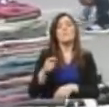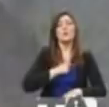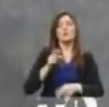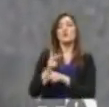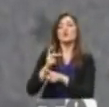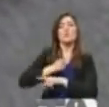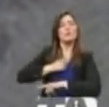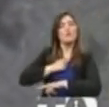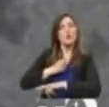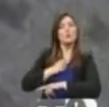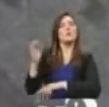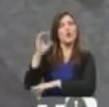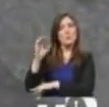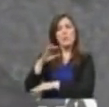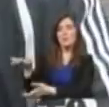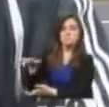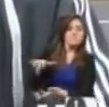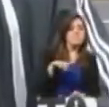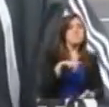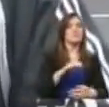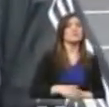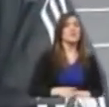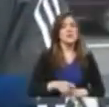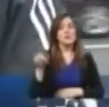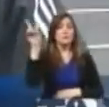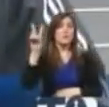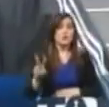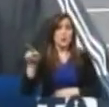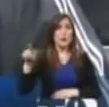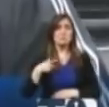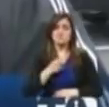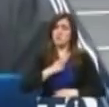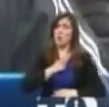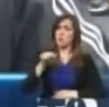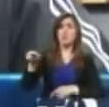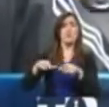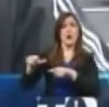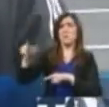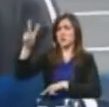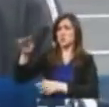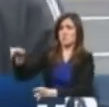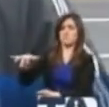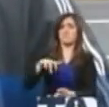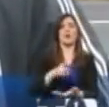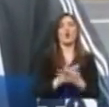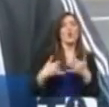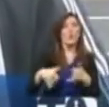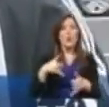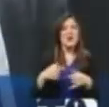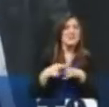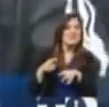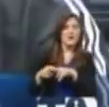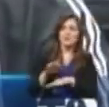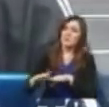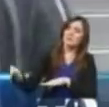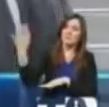país, al igual que los venezolanos. Transforme, tenemos Moana, tenemos dinosaurios. Pueden acercarse